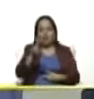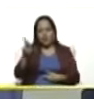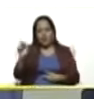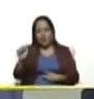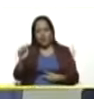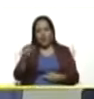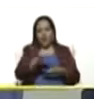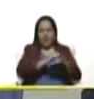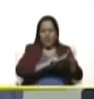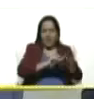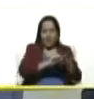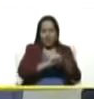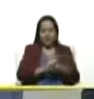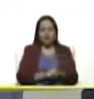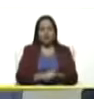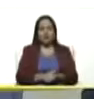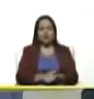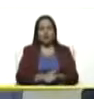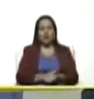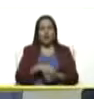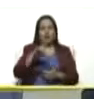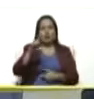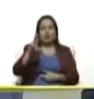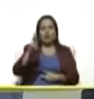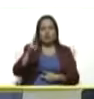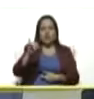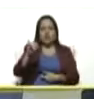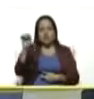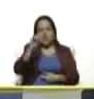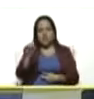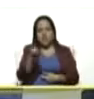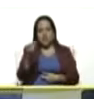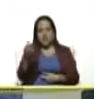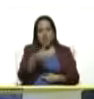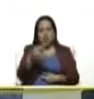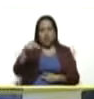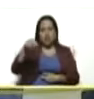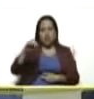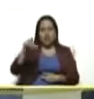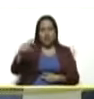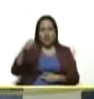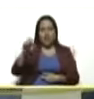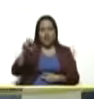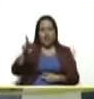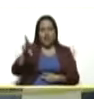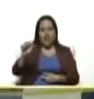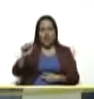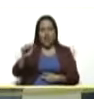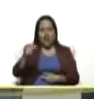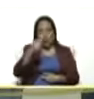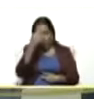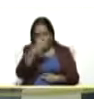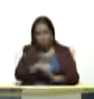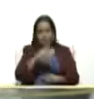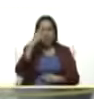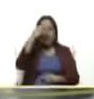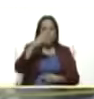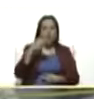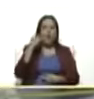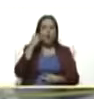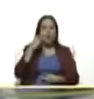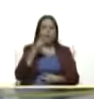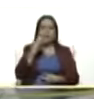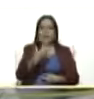categoría lavado, Luis Noguera, la linareña, otro joven, qué